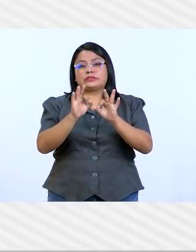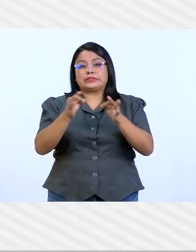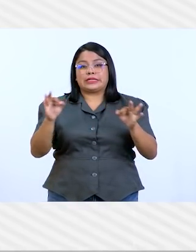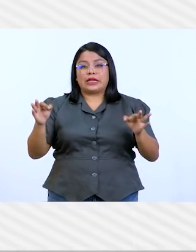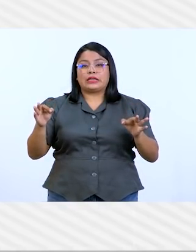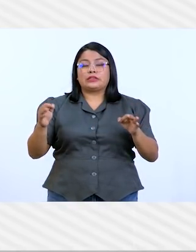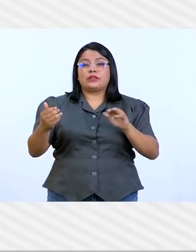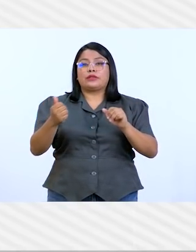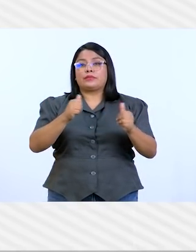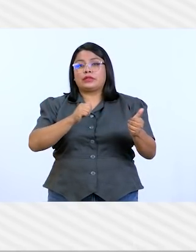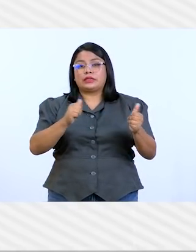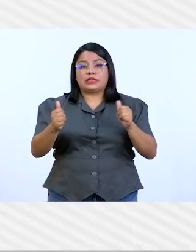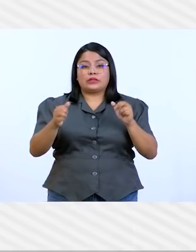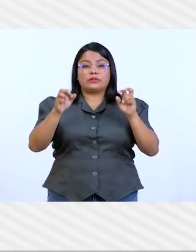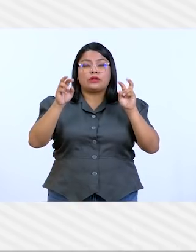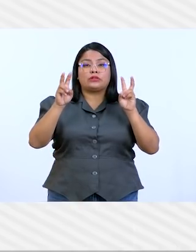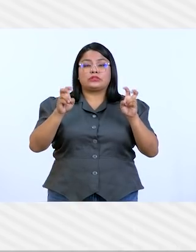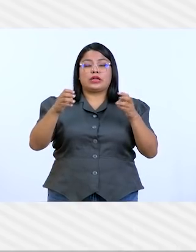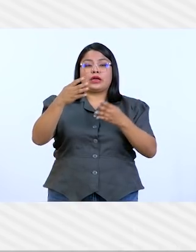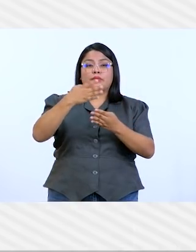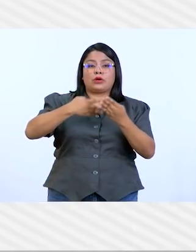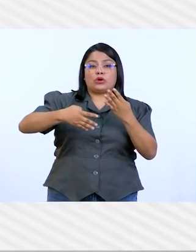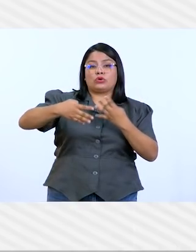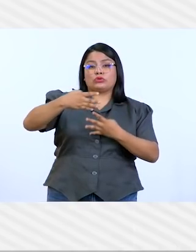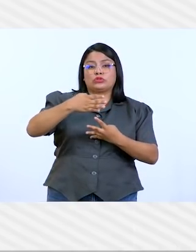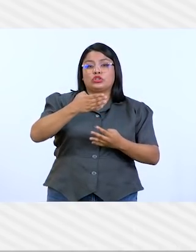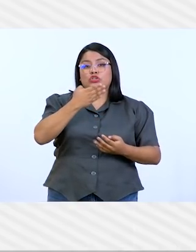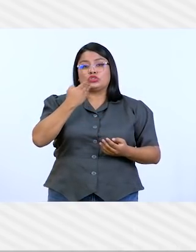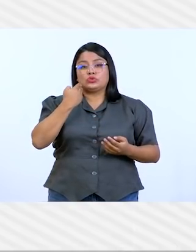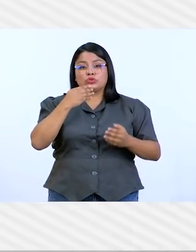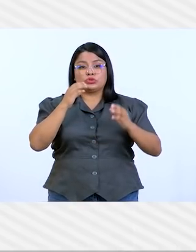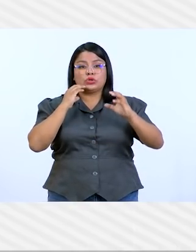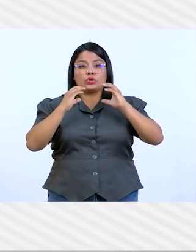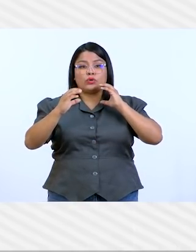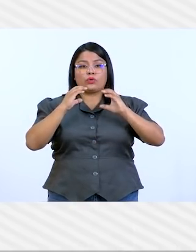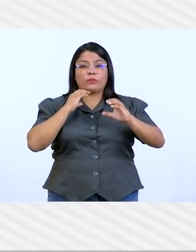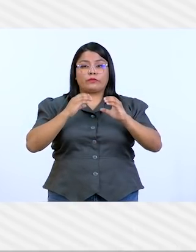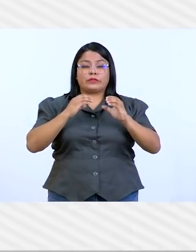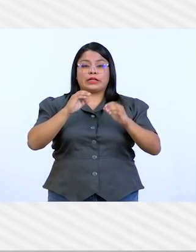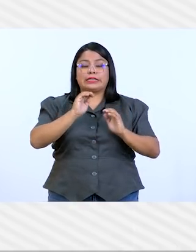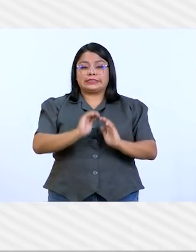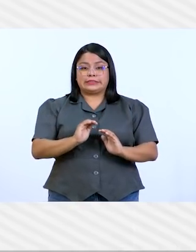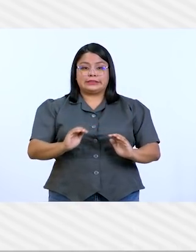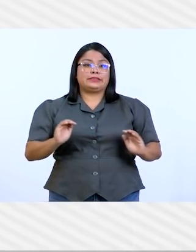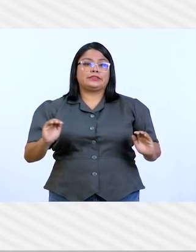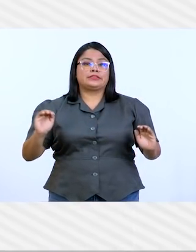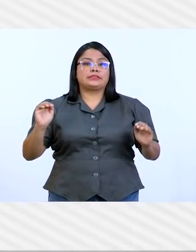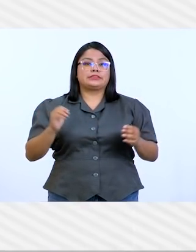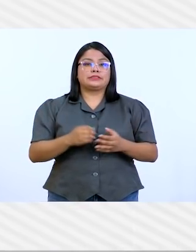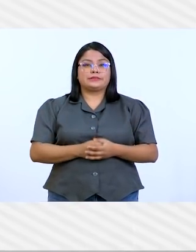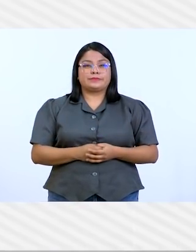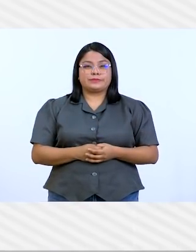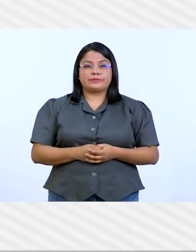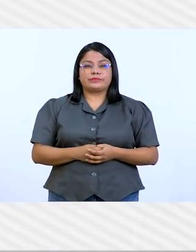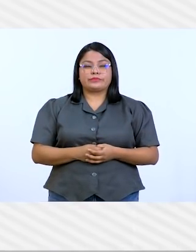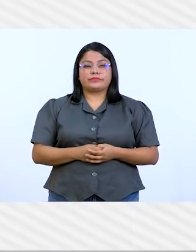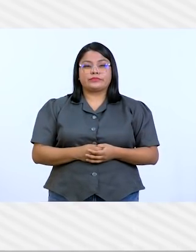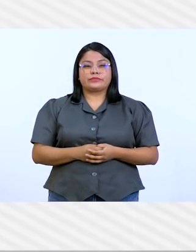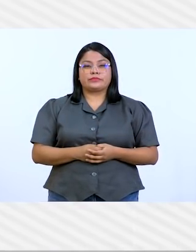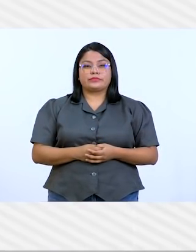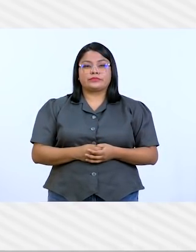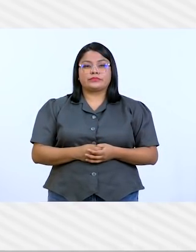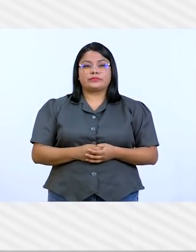producción textual acorde a los contextos y situaciones comunicativas de los niños y niñas.